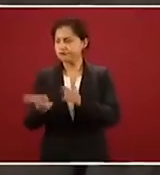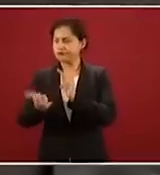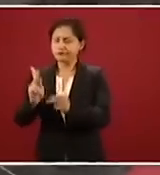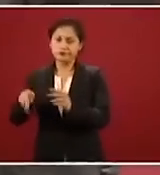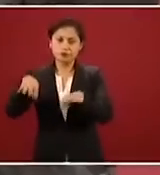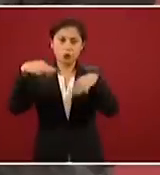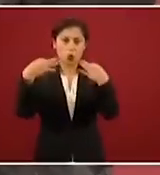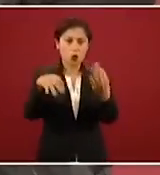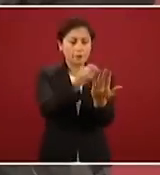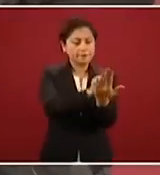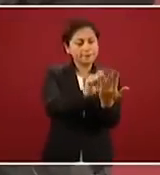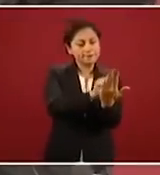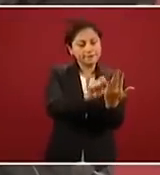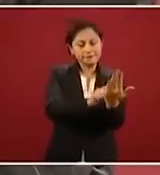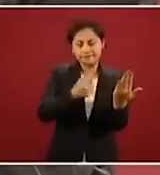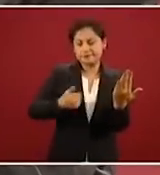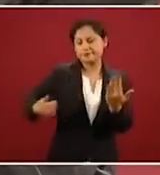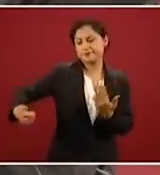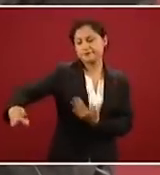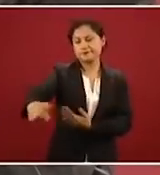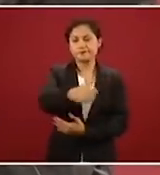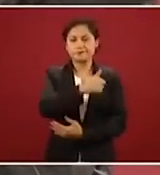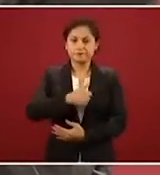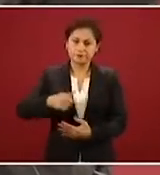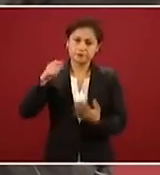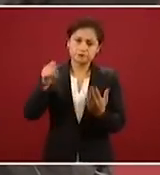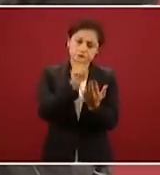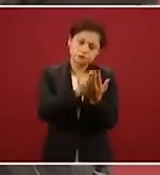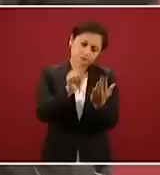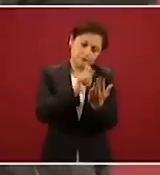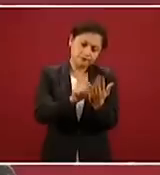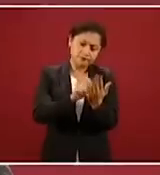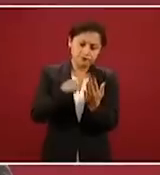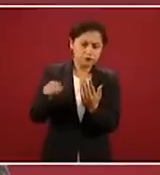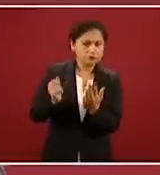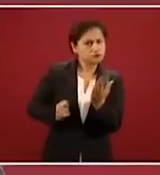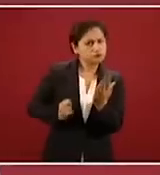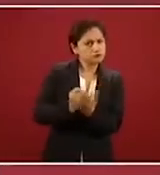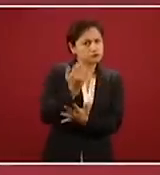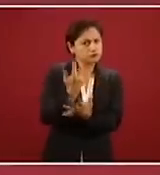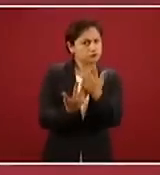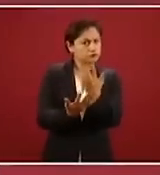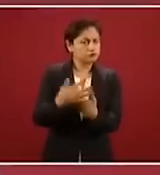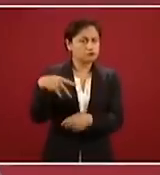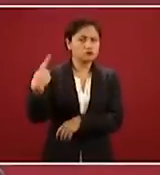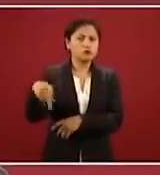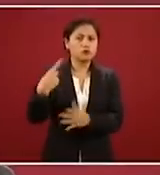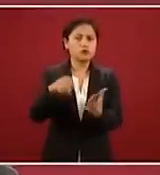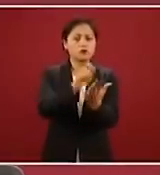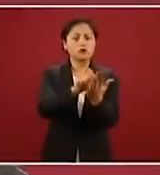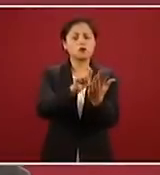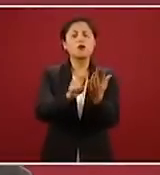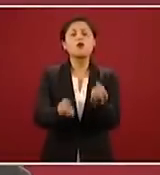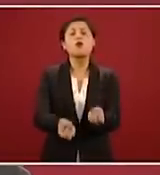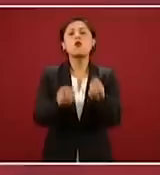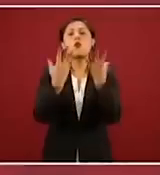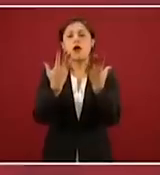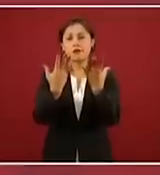la llenaron quienes participaron, ellos le pusieron cuánto,